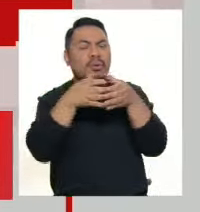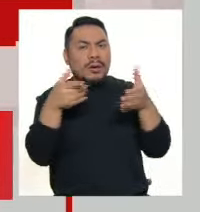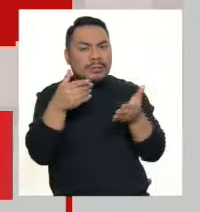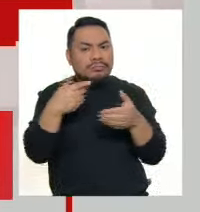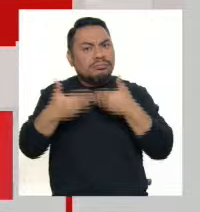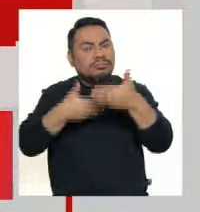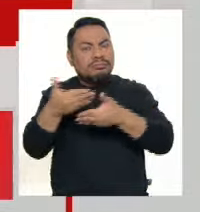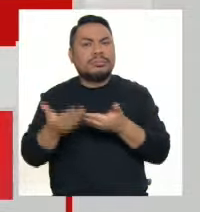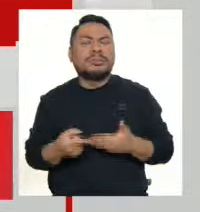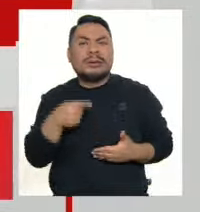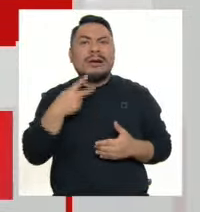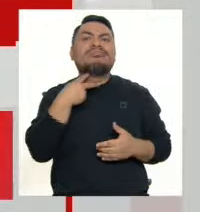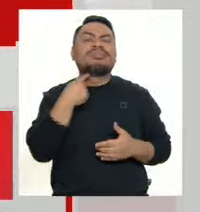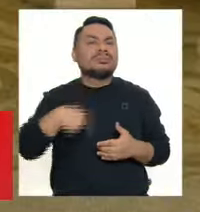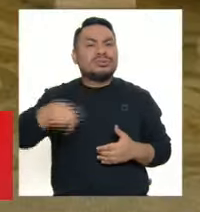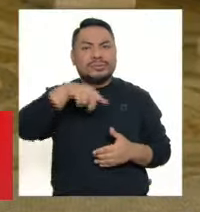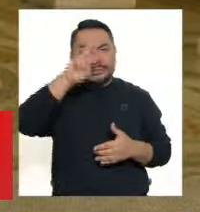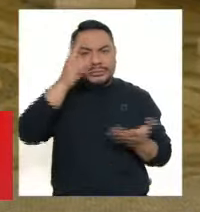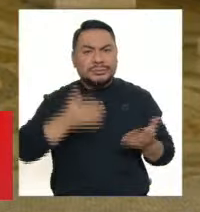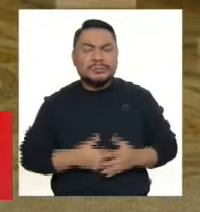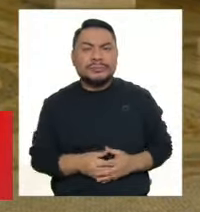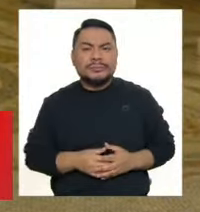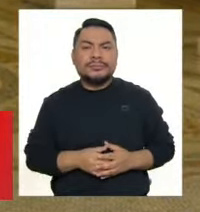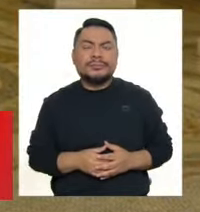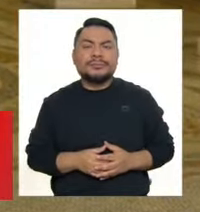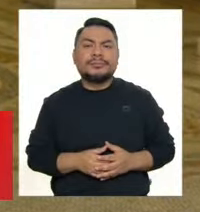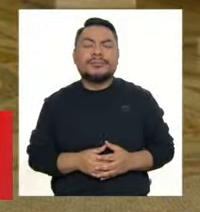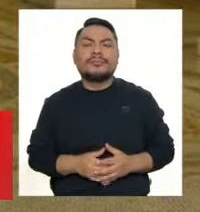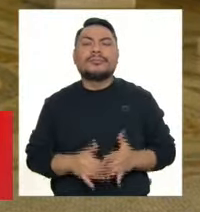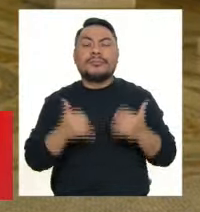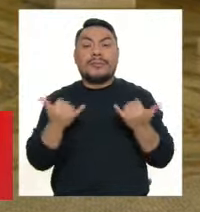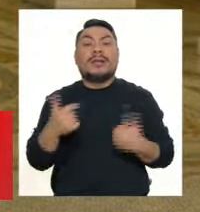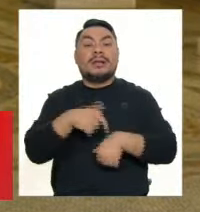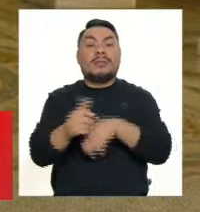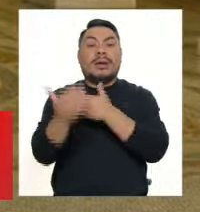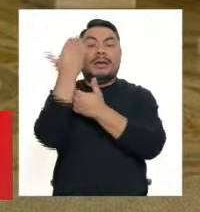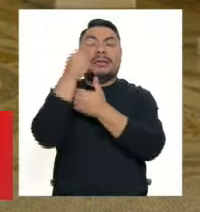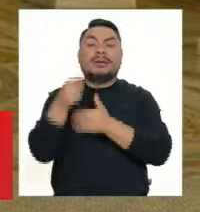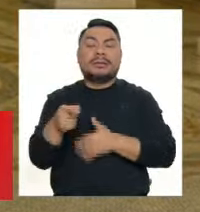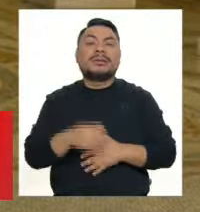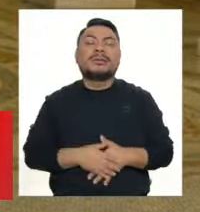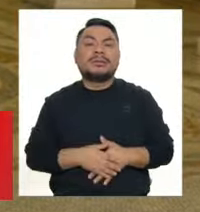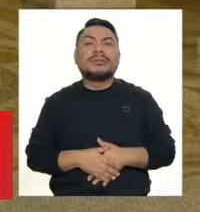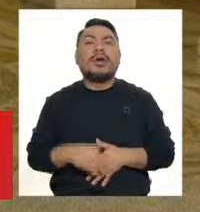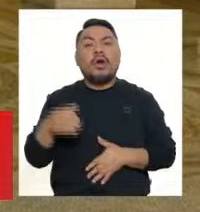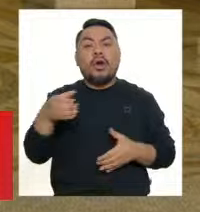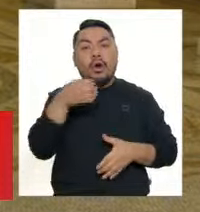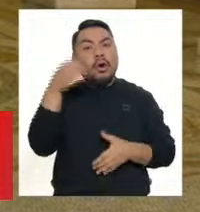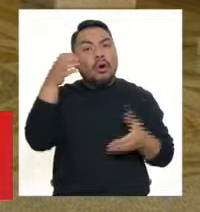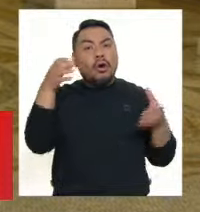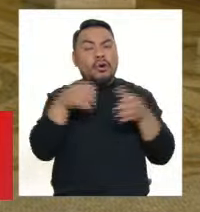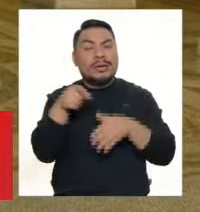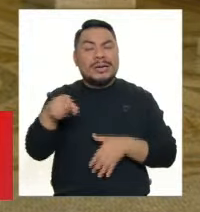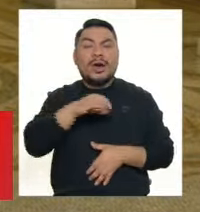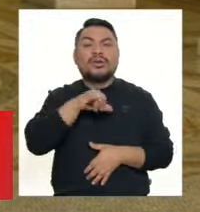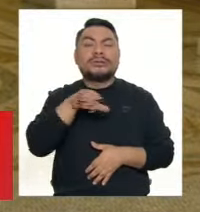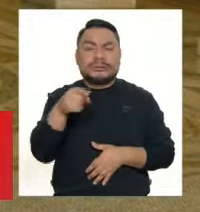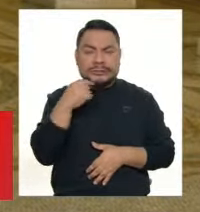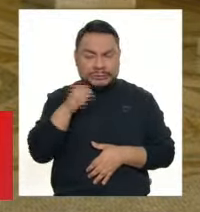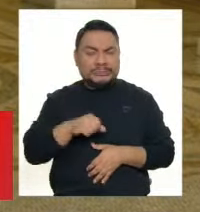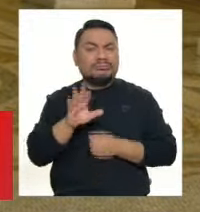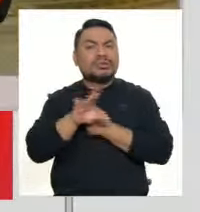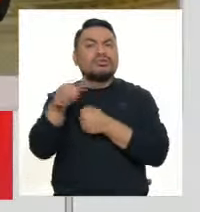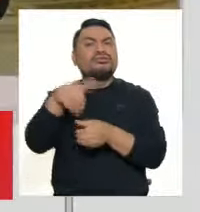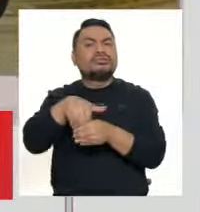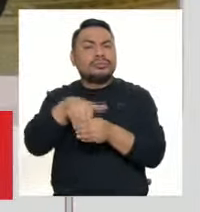en su conjunto. Bien, y esta mañana el congresista José Gerí ha defendido su voto,